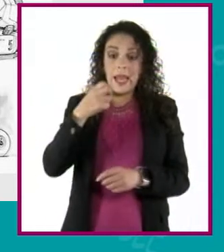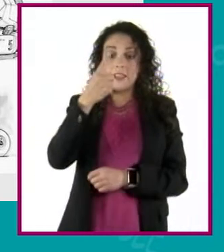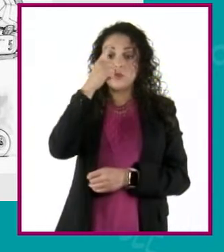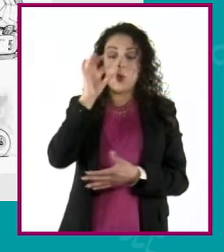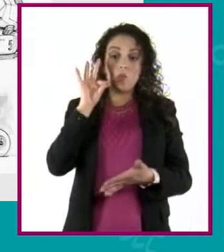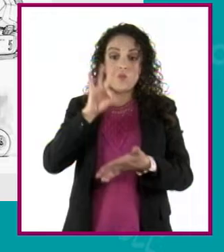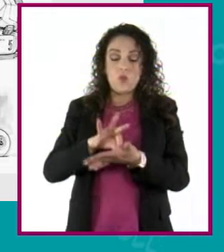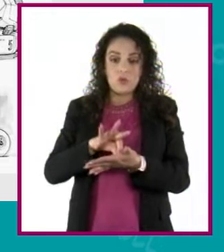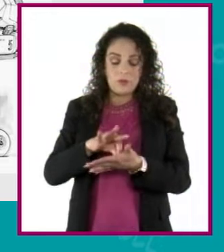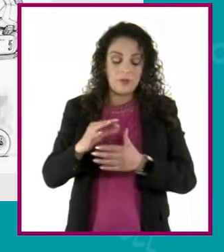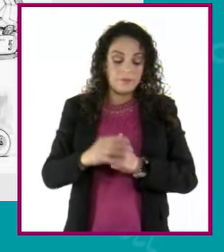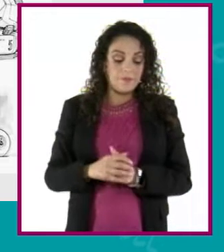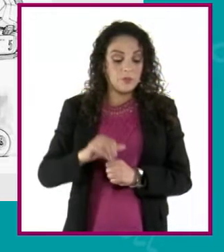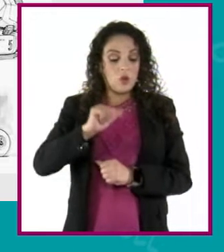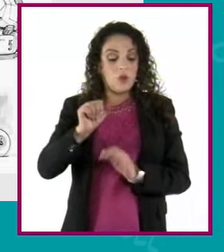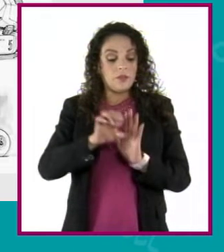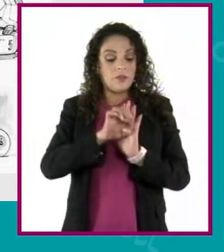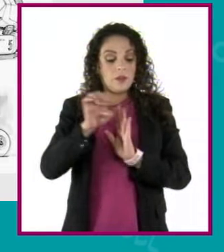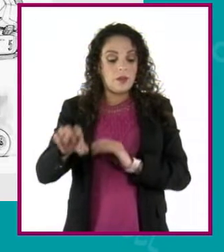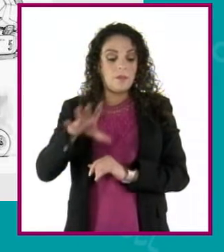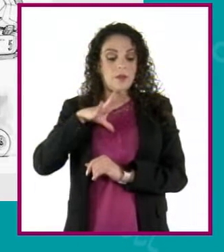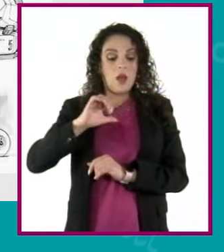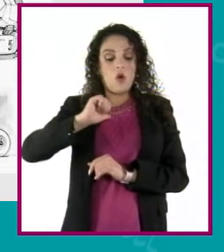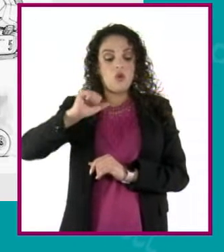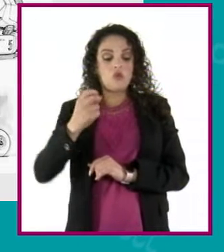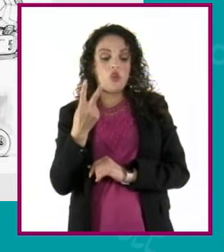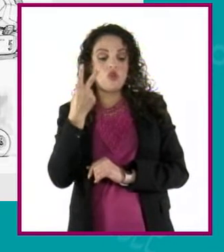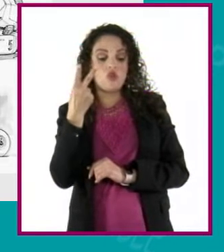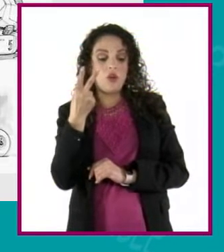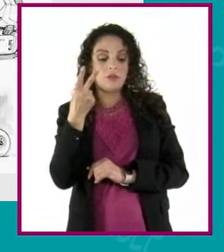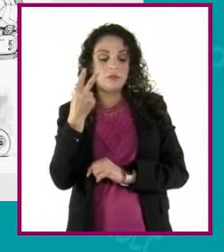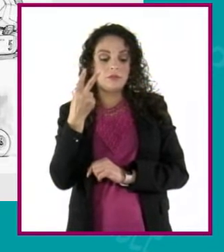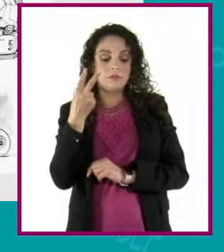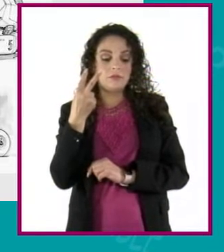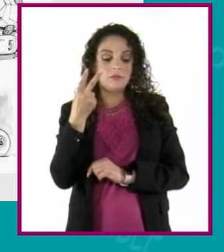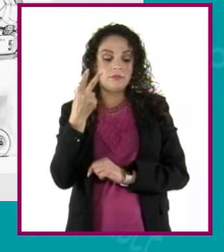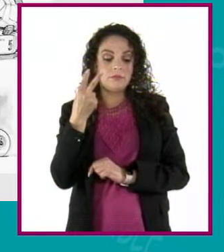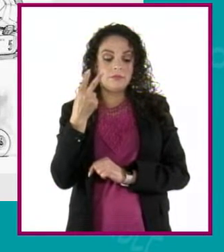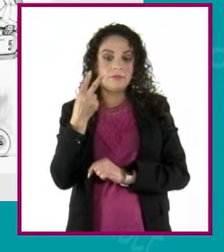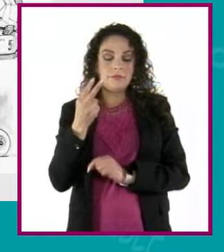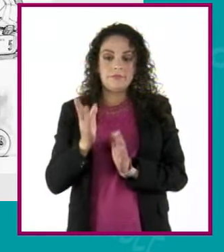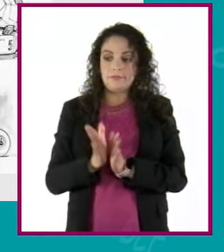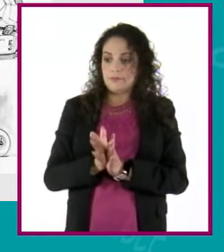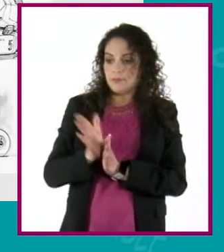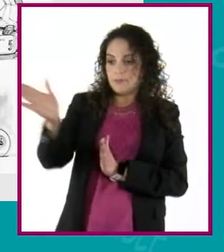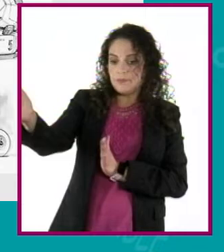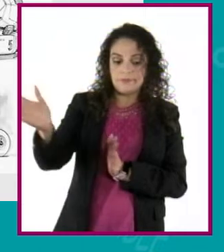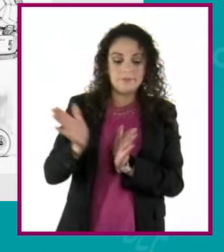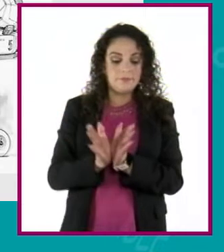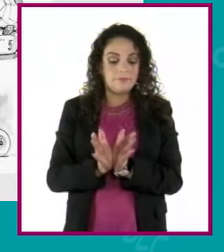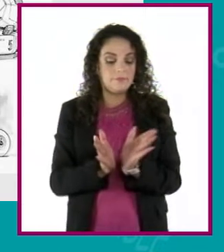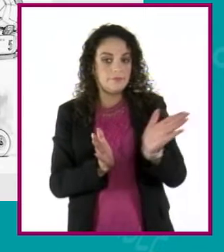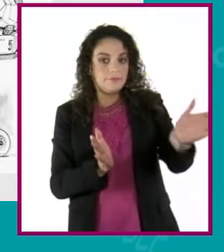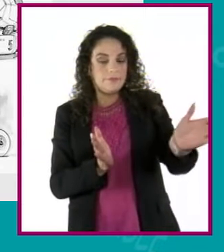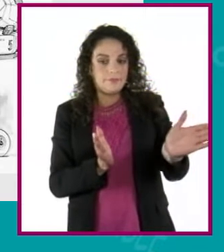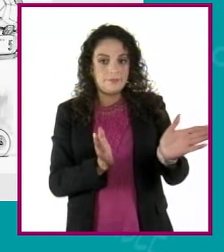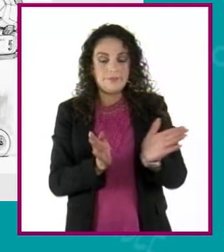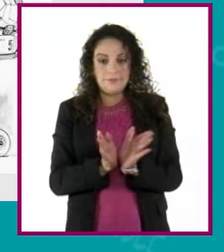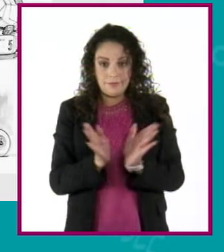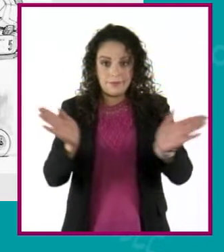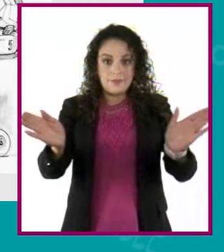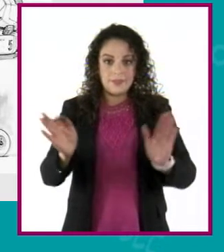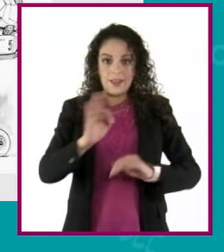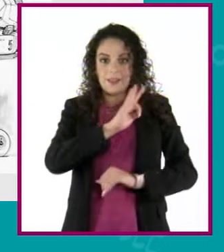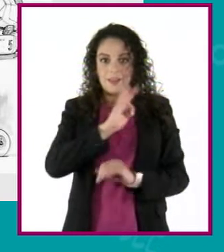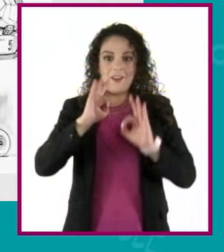algunos ejemplos donde vemos 2 puntos de fuga, ¿cierto? Que se va hacia este lado y hacia este lado, y aparte hay unas diferentes